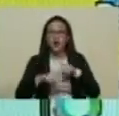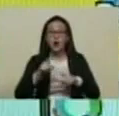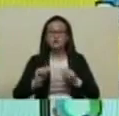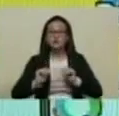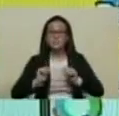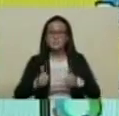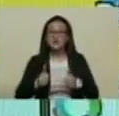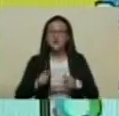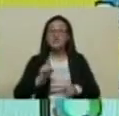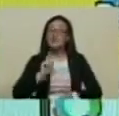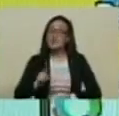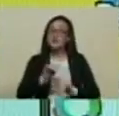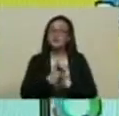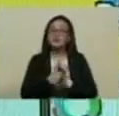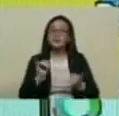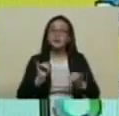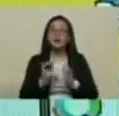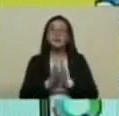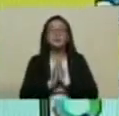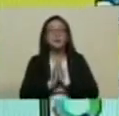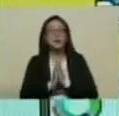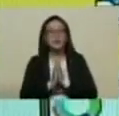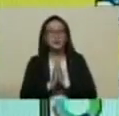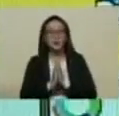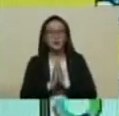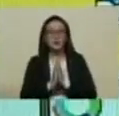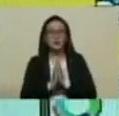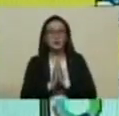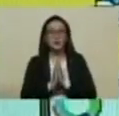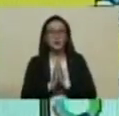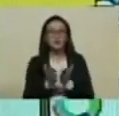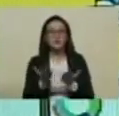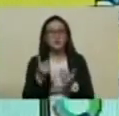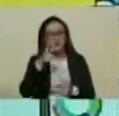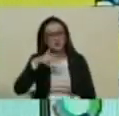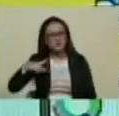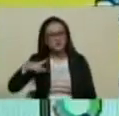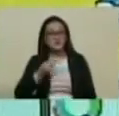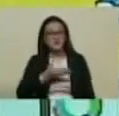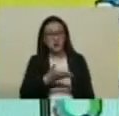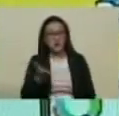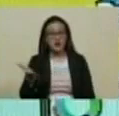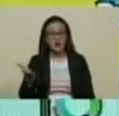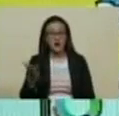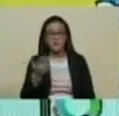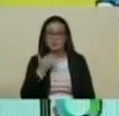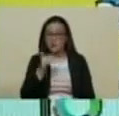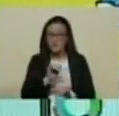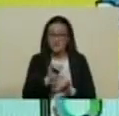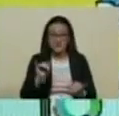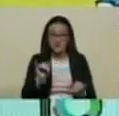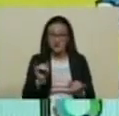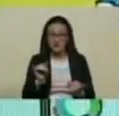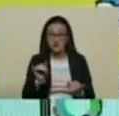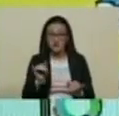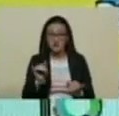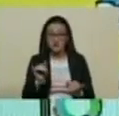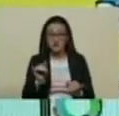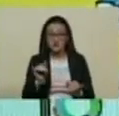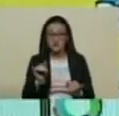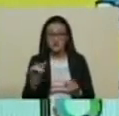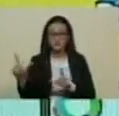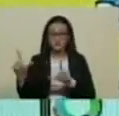tenemos que terminarla, por favor. Yo le pido a ustedes, a la población de Ciudad Caribe, este acto, que, bueno,